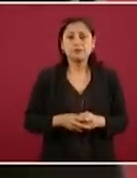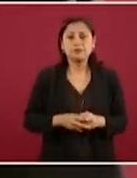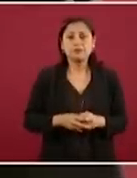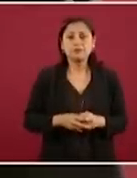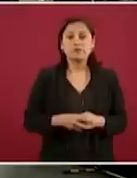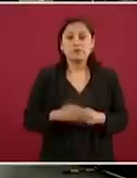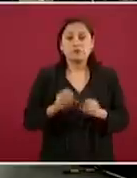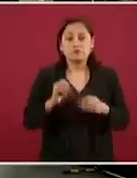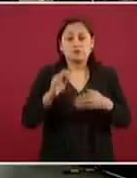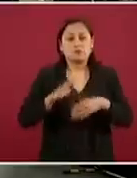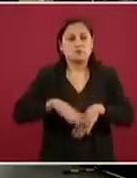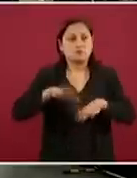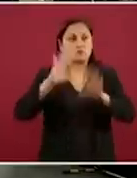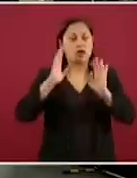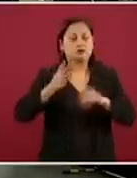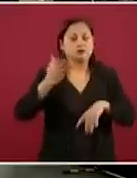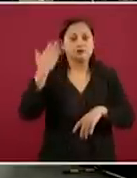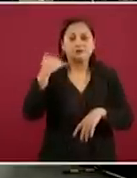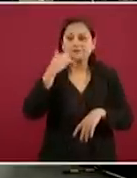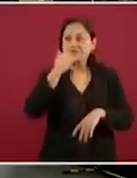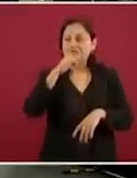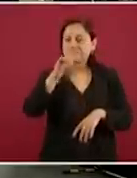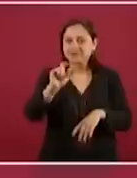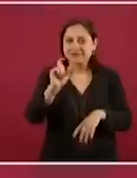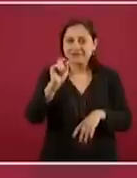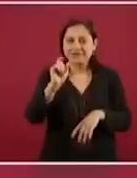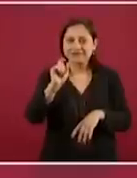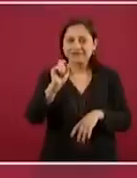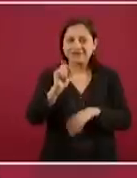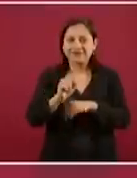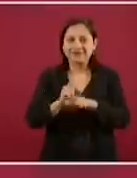o más, 20.